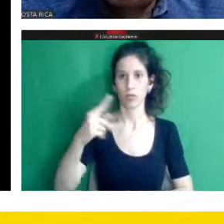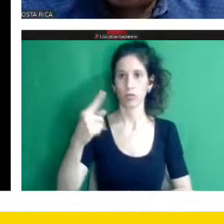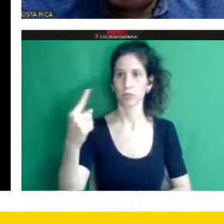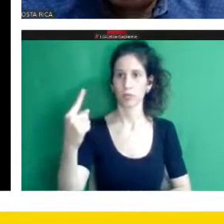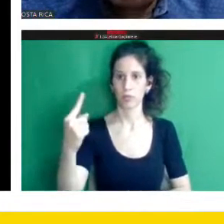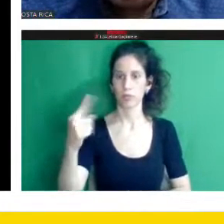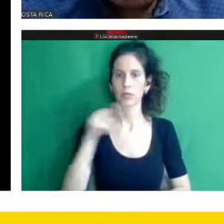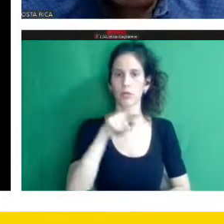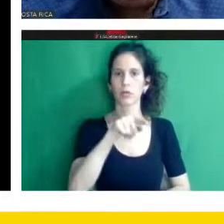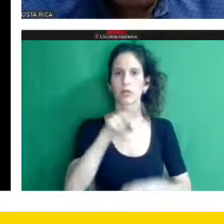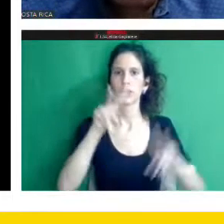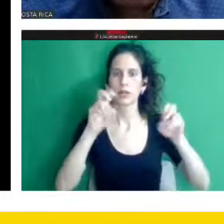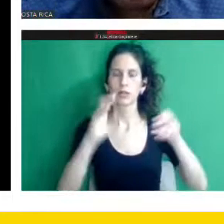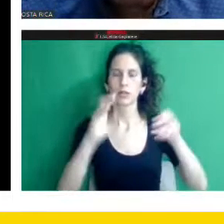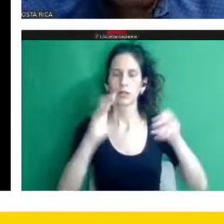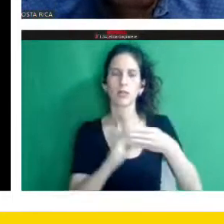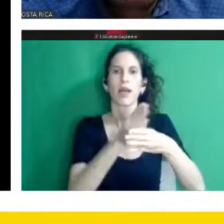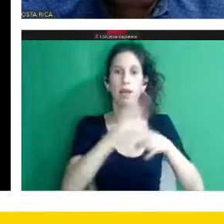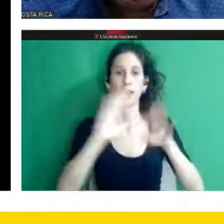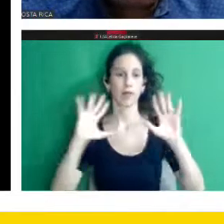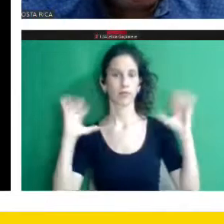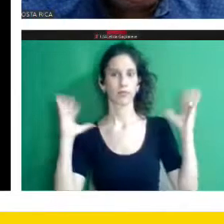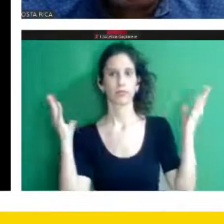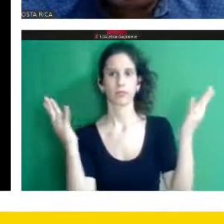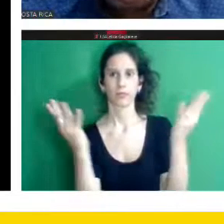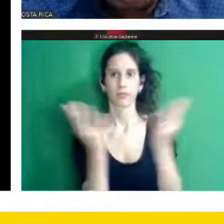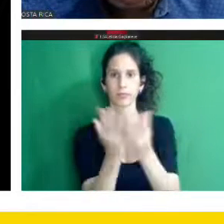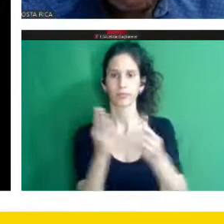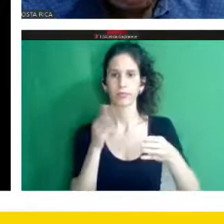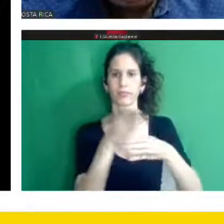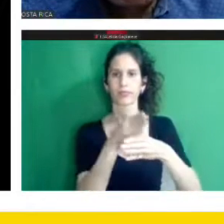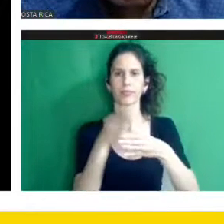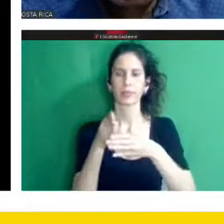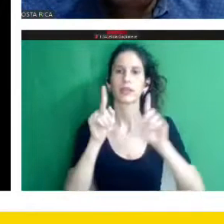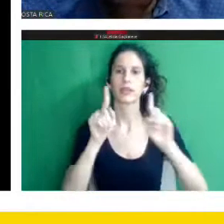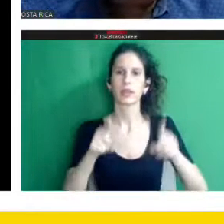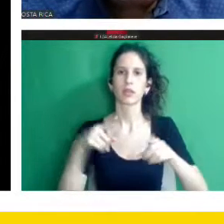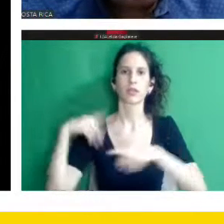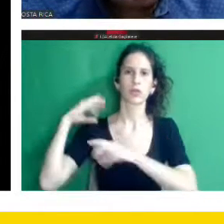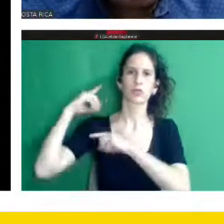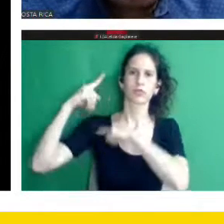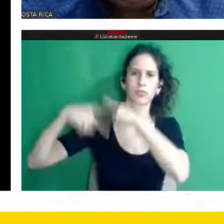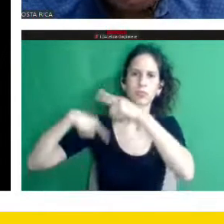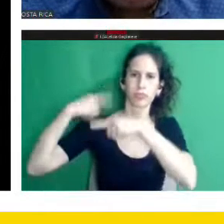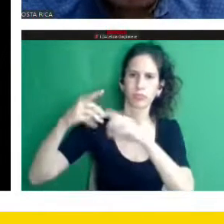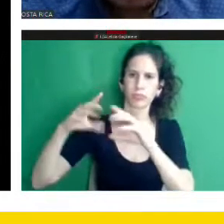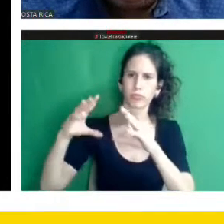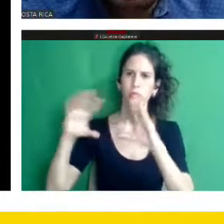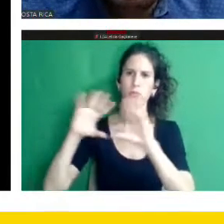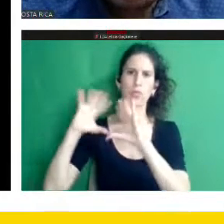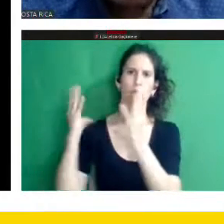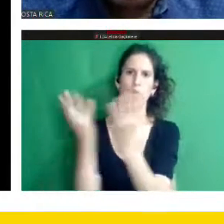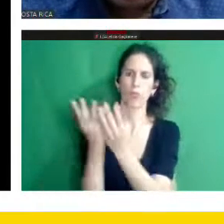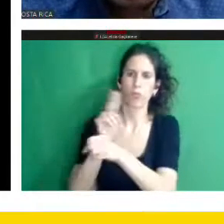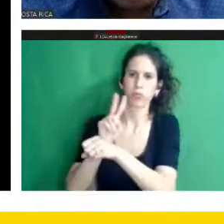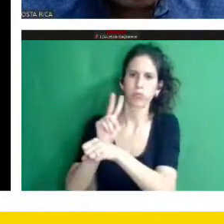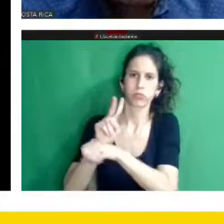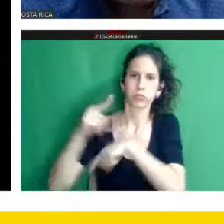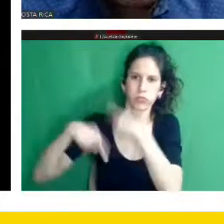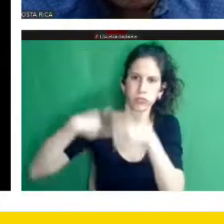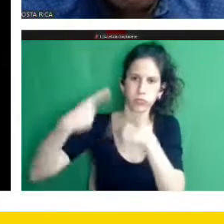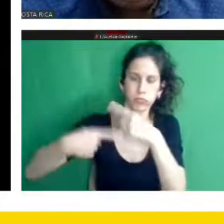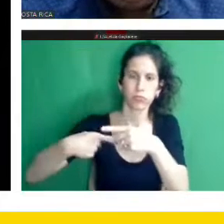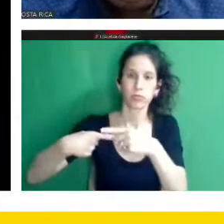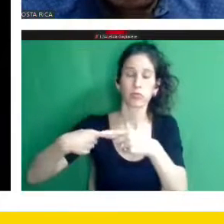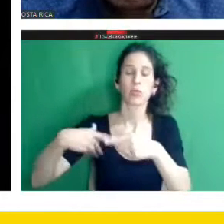de la sostenibilidad económica, sino que también es una playa en un sector donde hay un alto riesgo social, donde, digamos, se busca